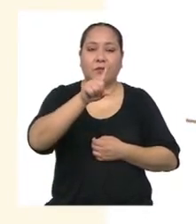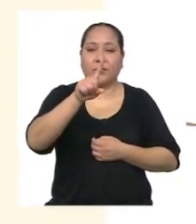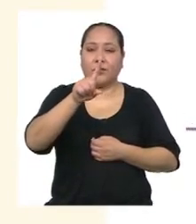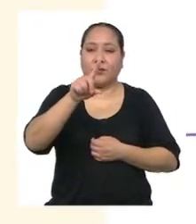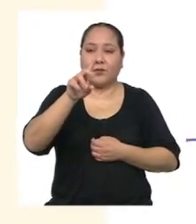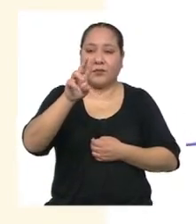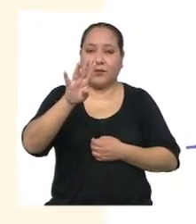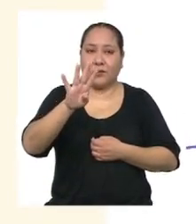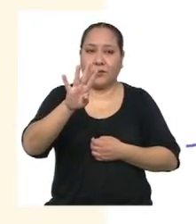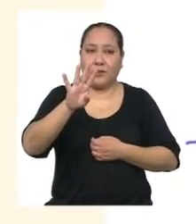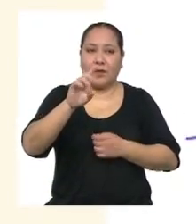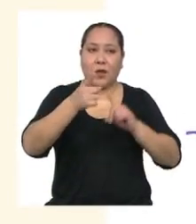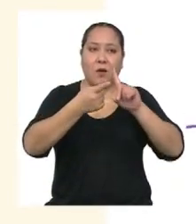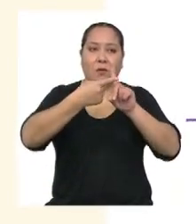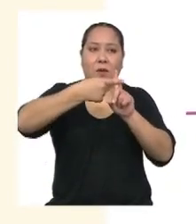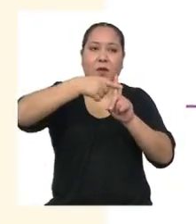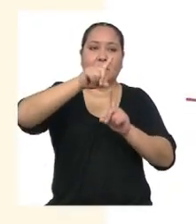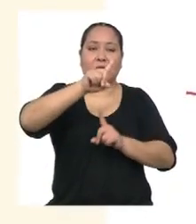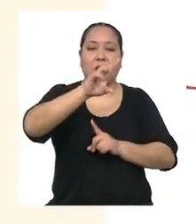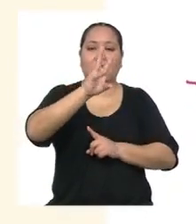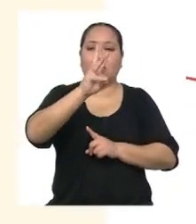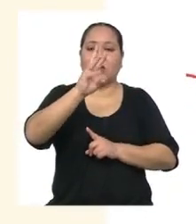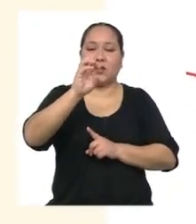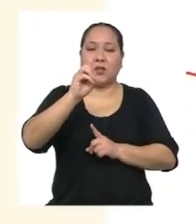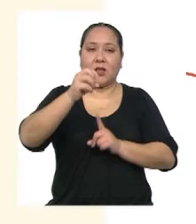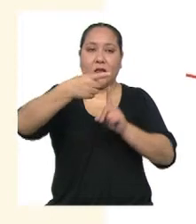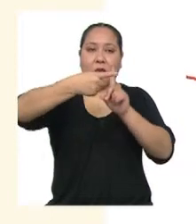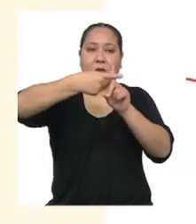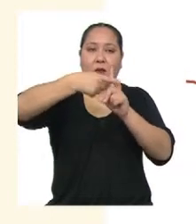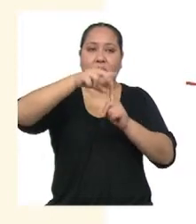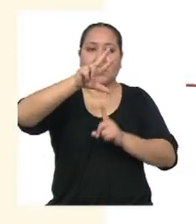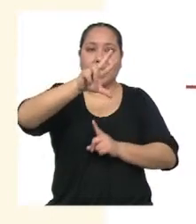114 más 160 más